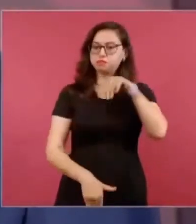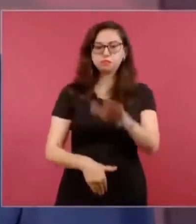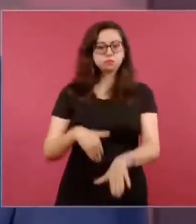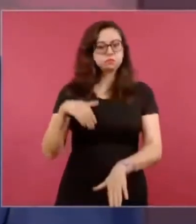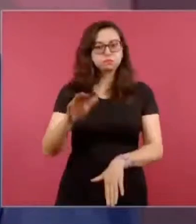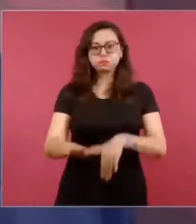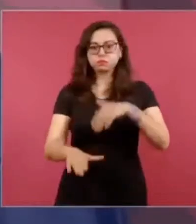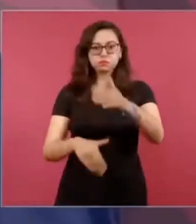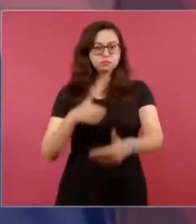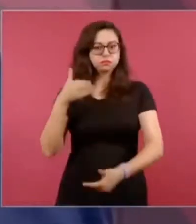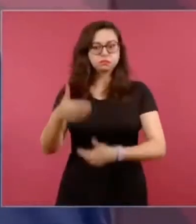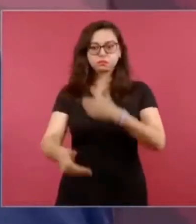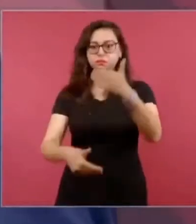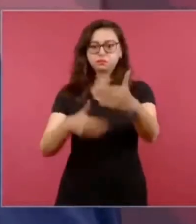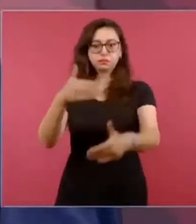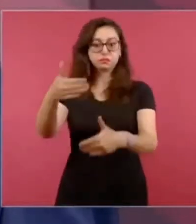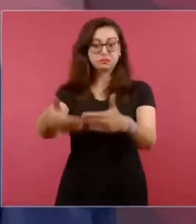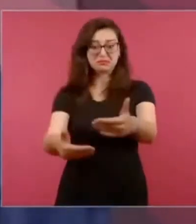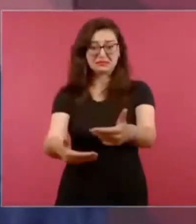que se dé